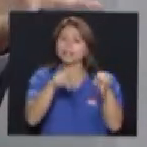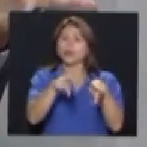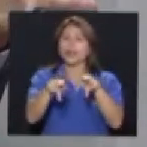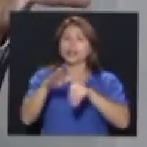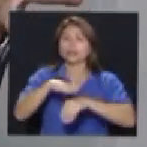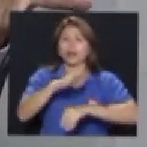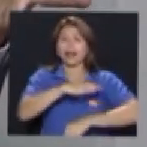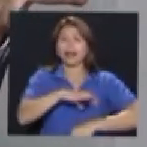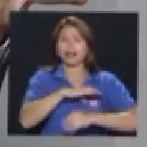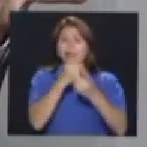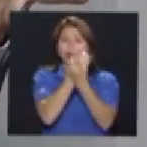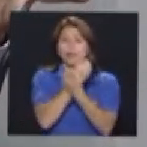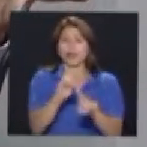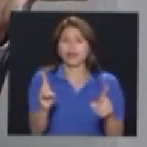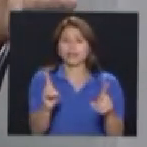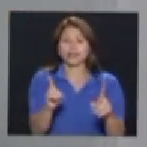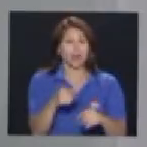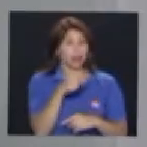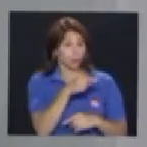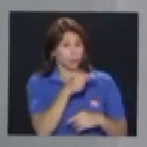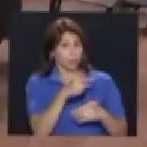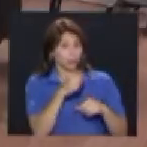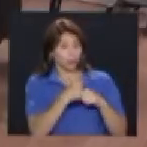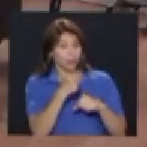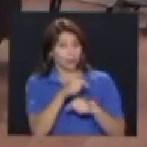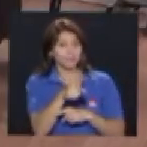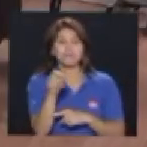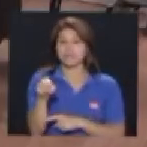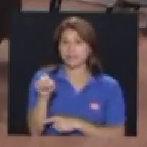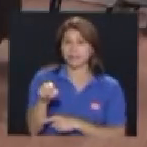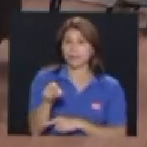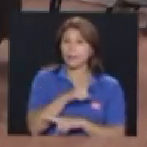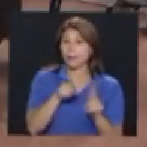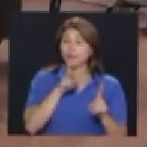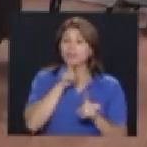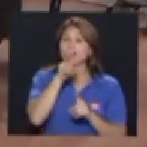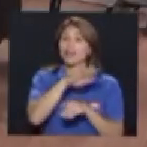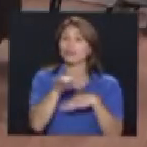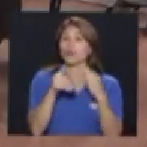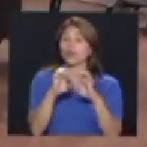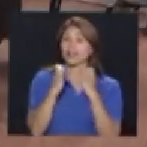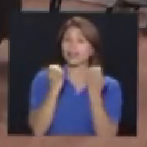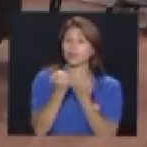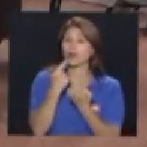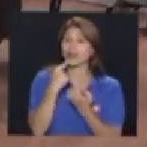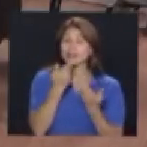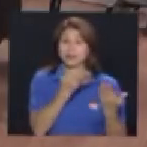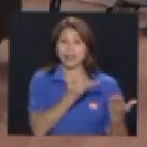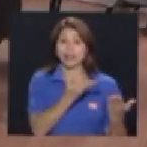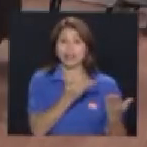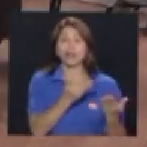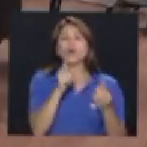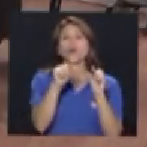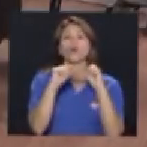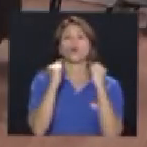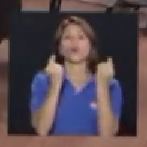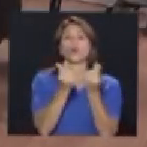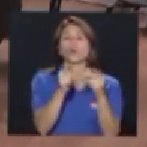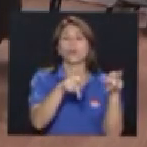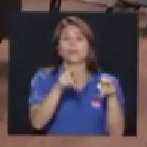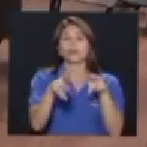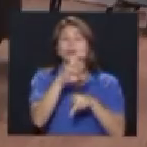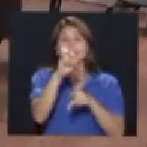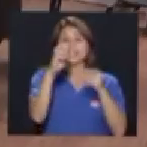creo que muy... Ahí estuve también, pero en realidad es todo el equipo que decía Miguel. No, de acuerdo, este es un grupo de ticos que cuando